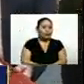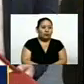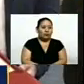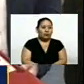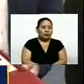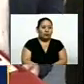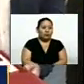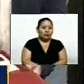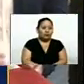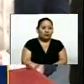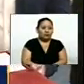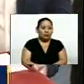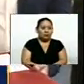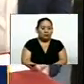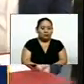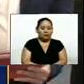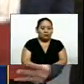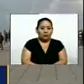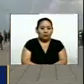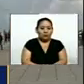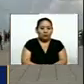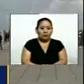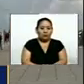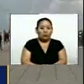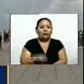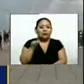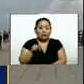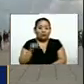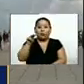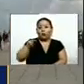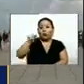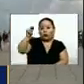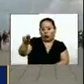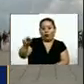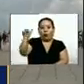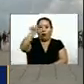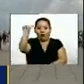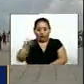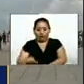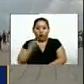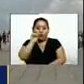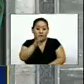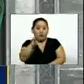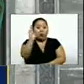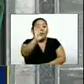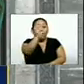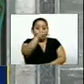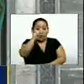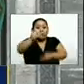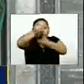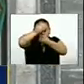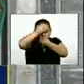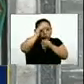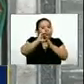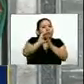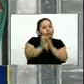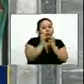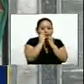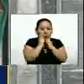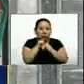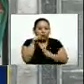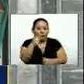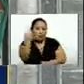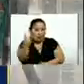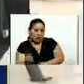Se te creó en español. Es escrito en castellano. En el norte de África, Marruecos es considerado un país rico en cultura. El alcalde de San